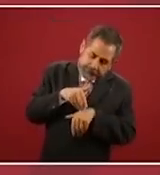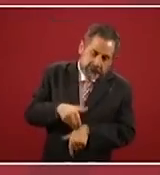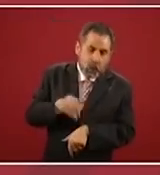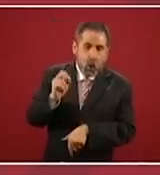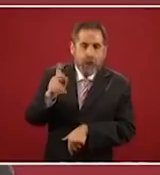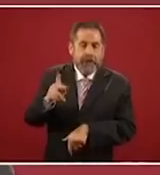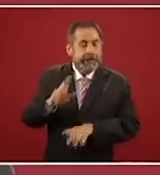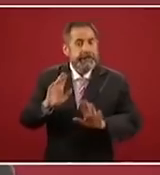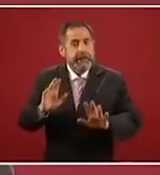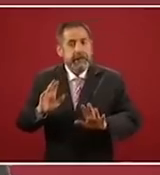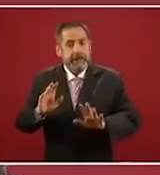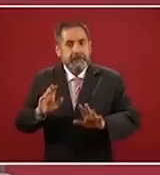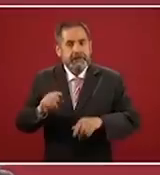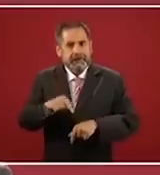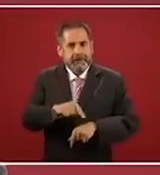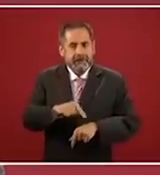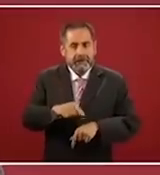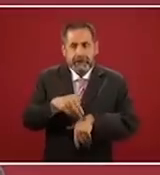y se alinea,